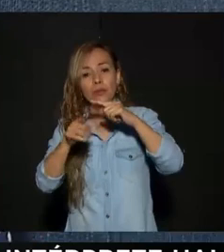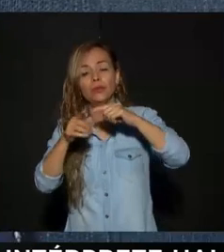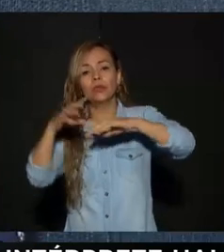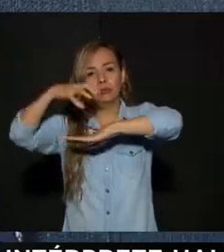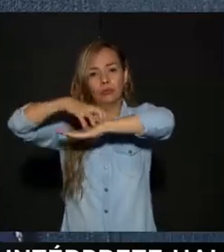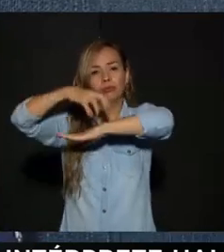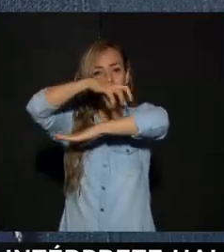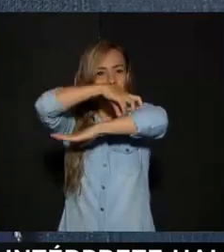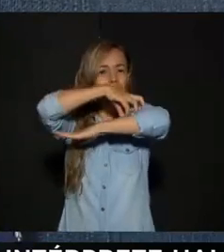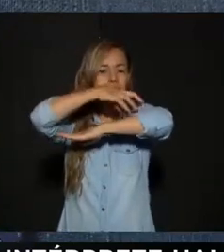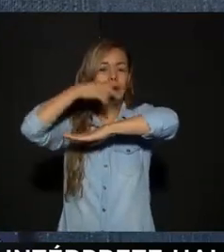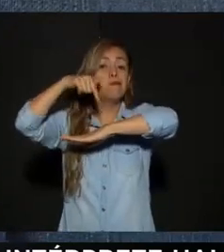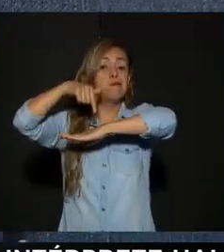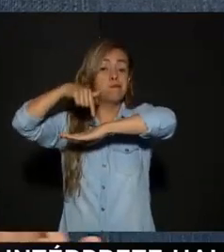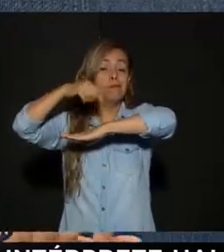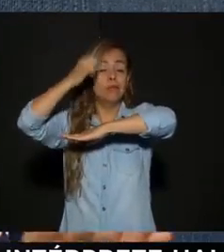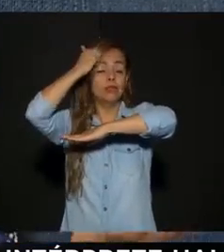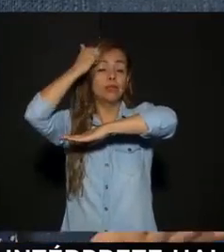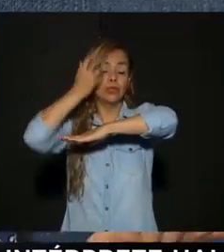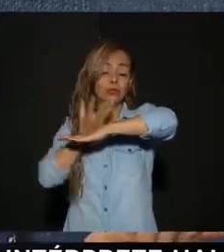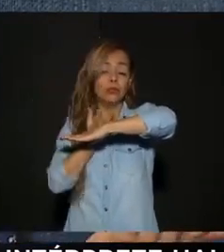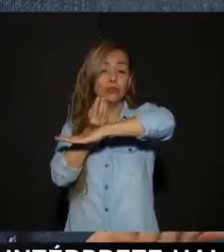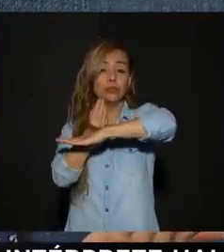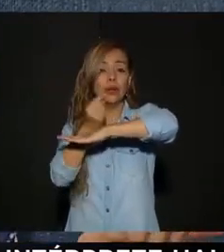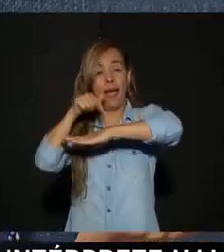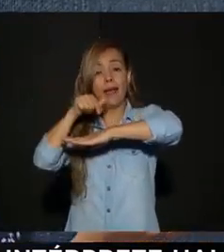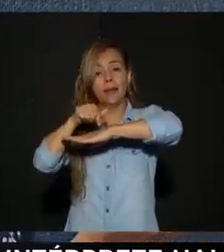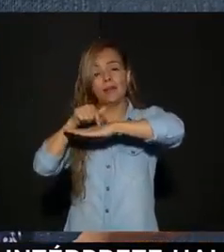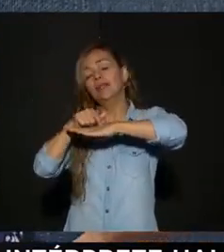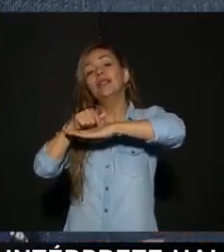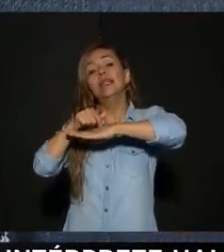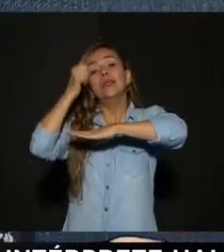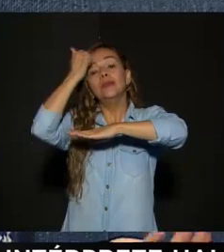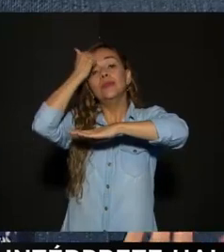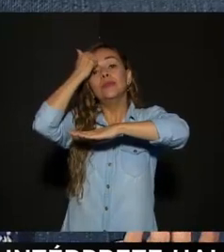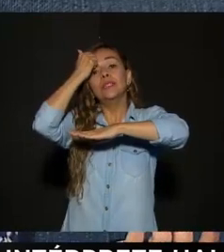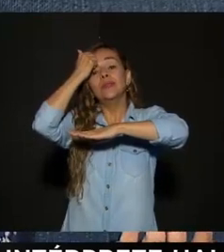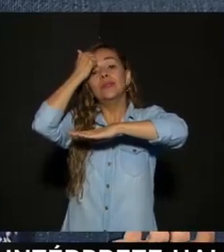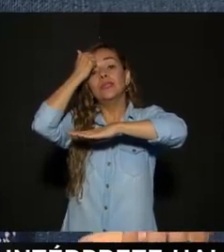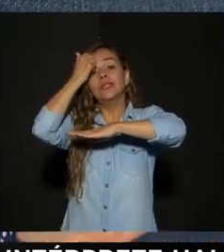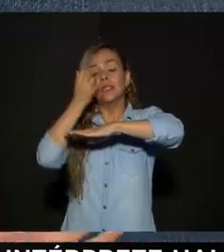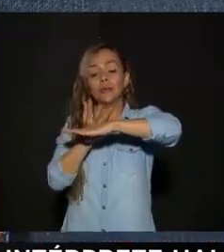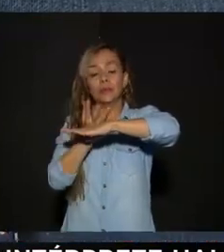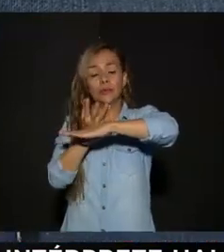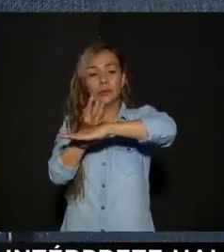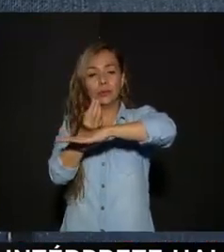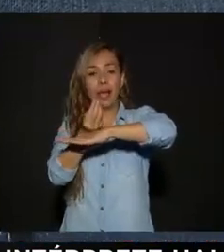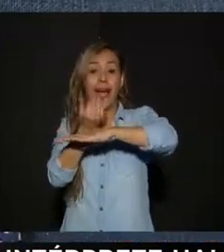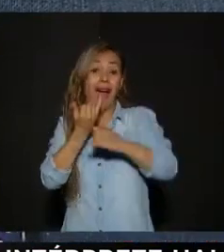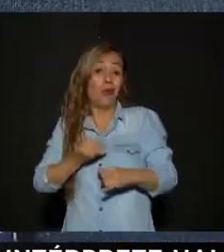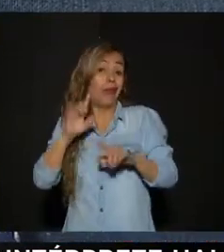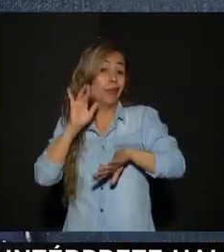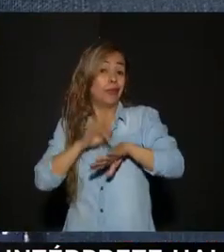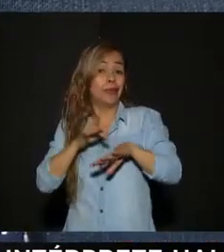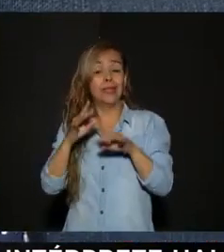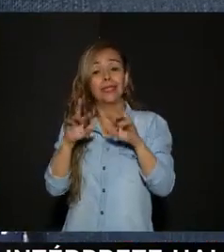reúnen cada 15 días en el planetario, bueno, en Parque Explora. Ahora se están reuniendo de manera virtual porque no nos hemos